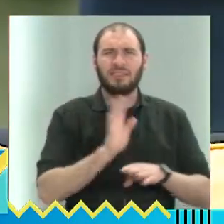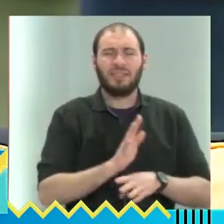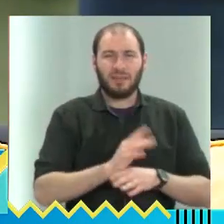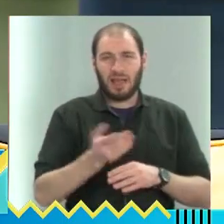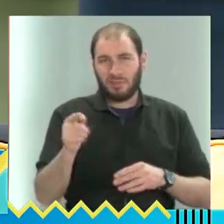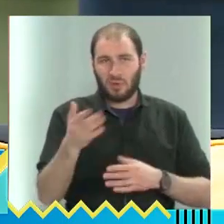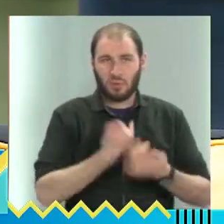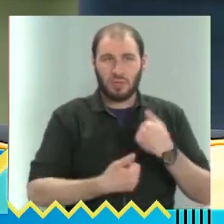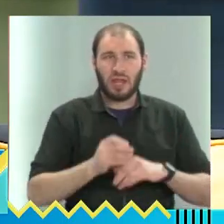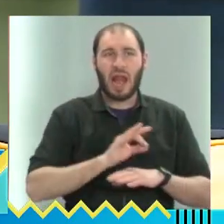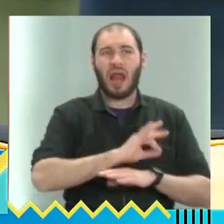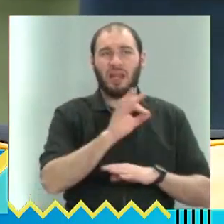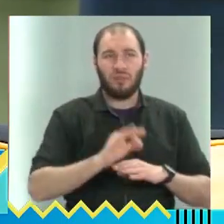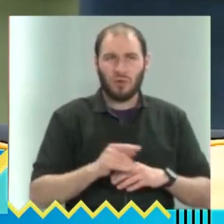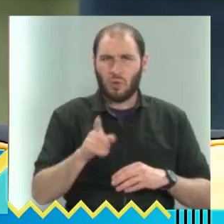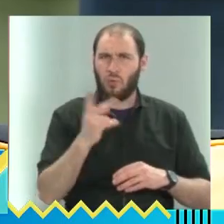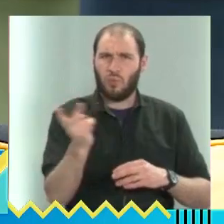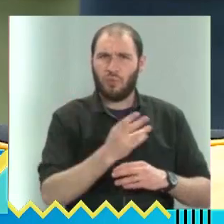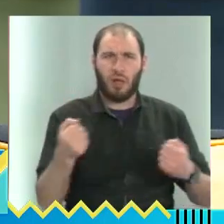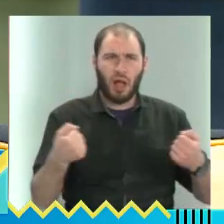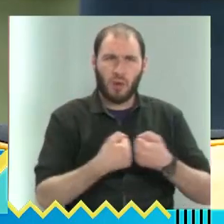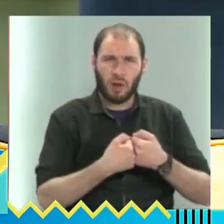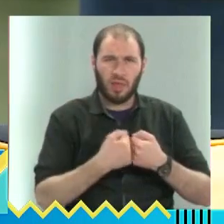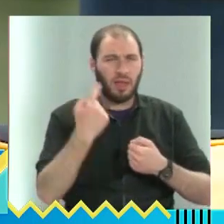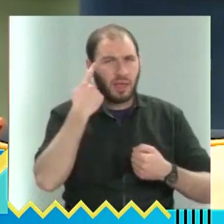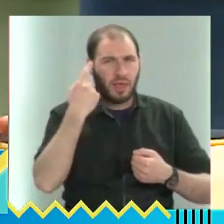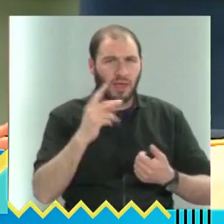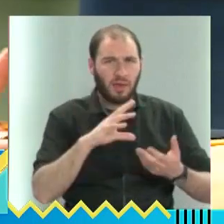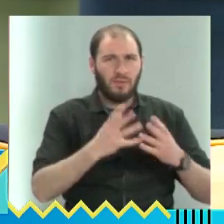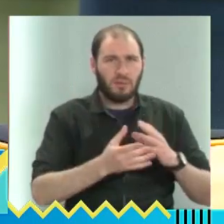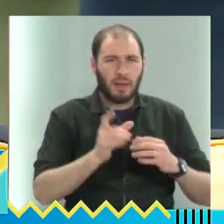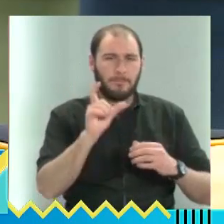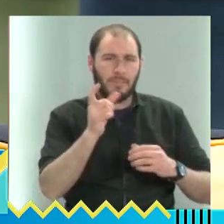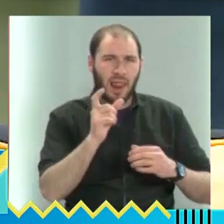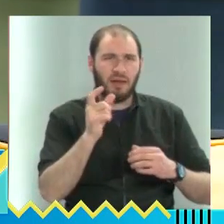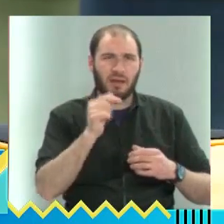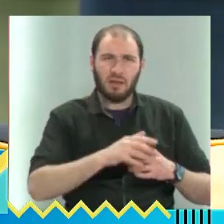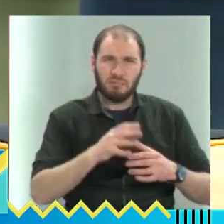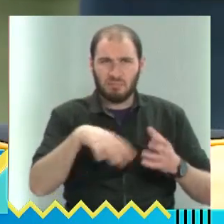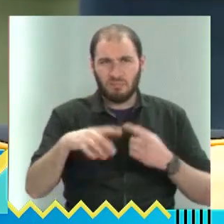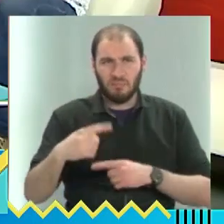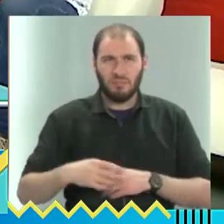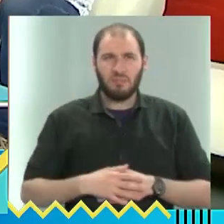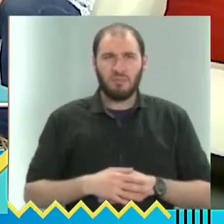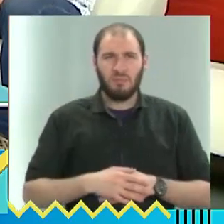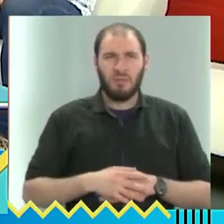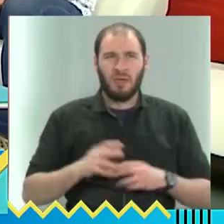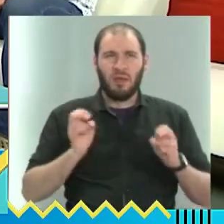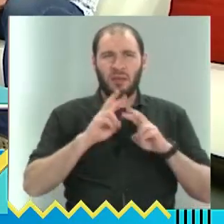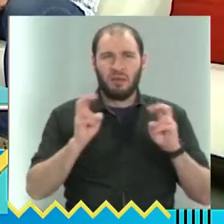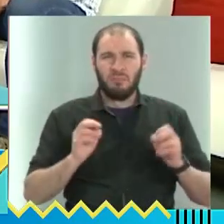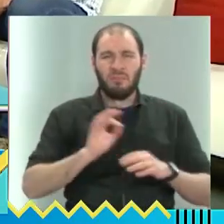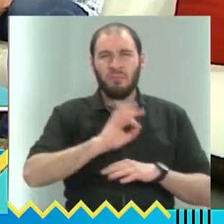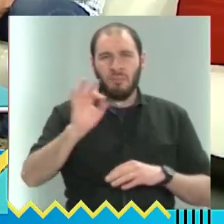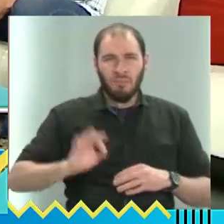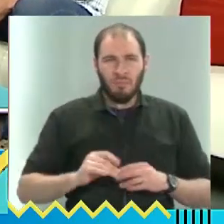que dijiste, ¿no? De la arquitectura. ¿Coinciden de esta idea que de alguna forma es un concepto de Campos Baeza, ¿no? Sí, el tema del